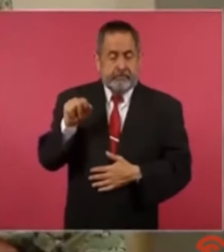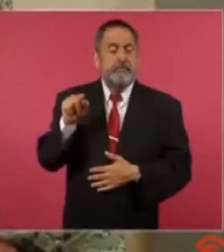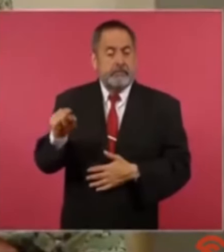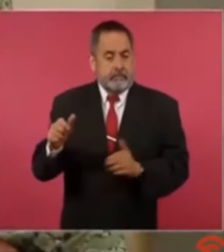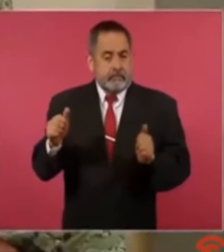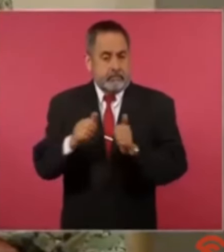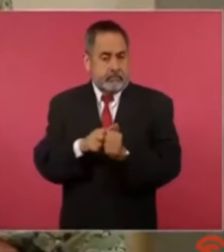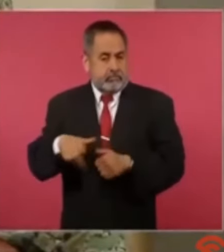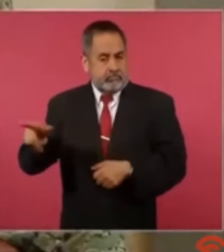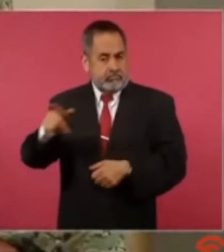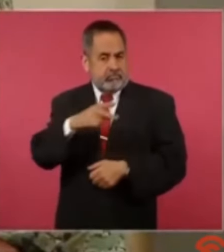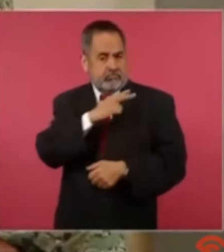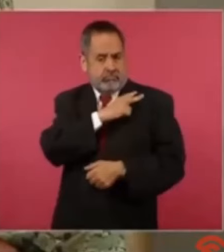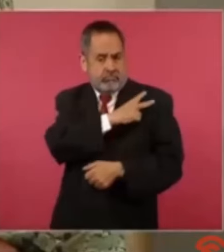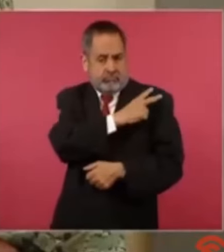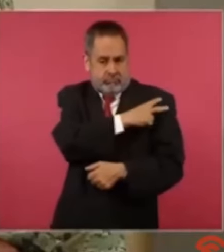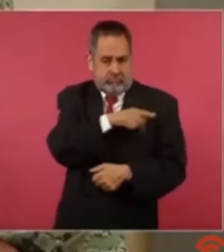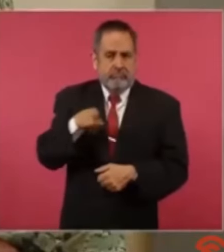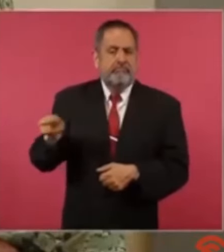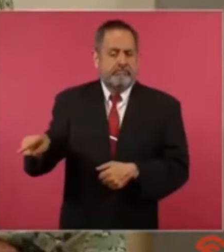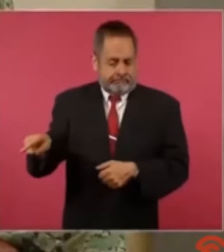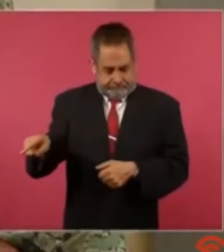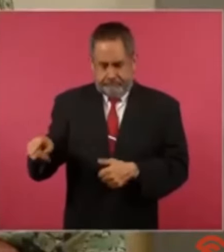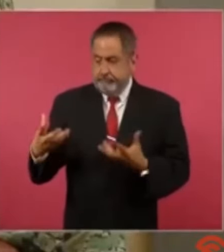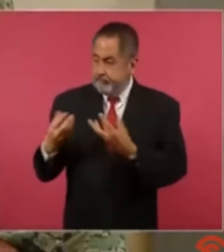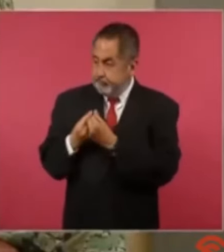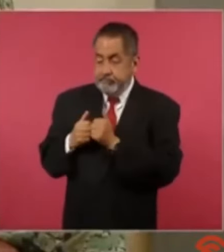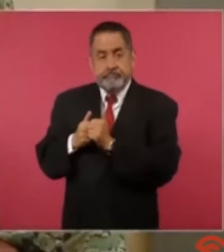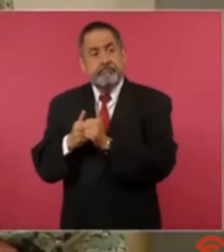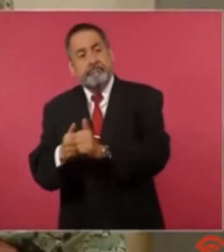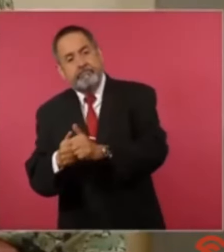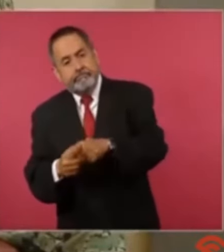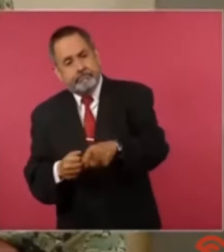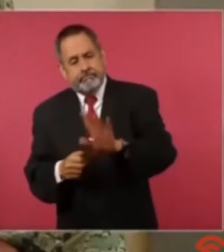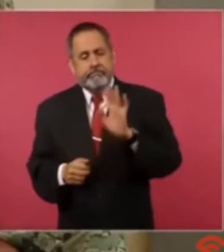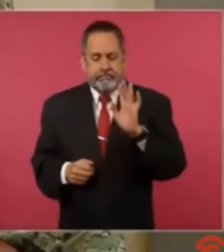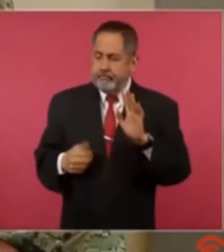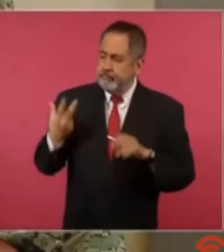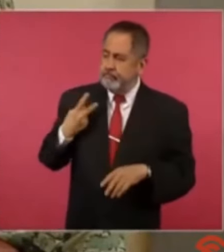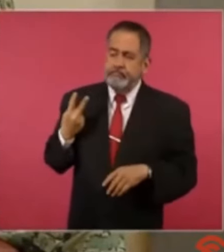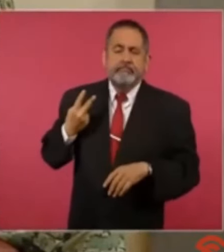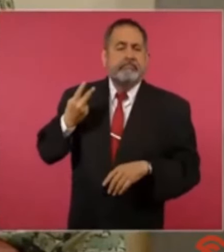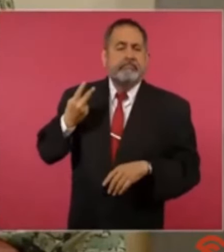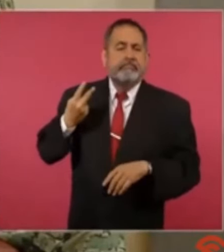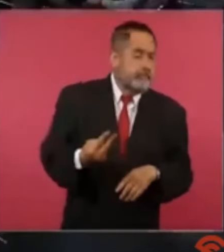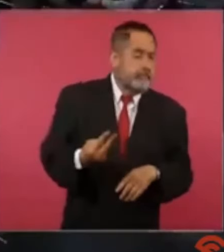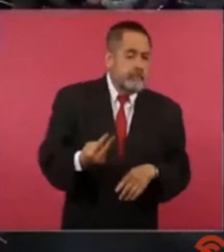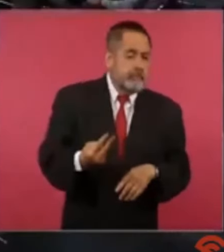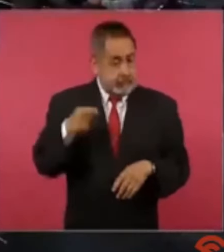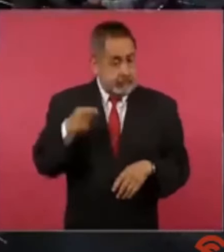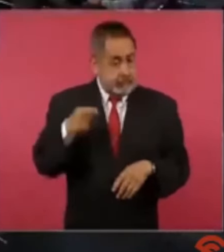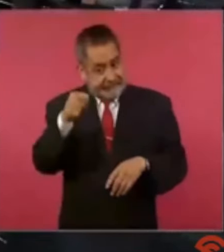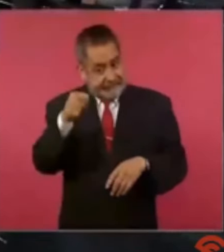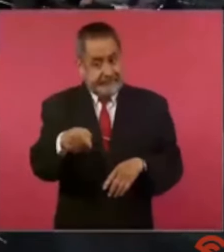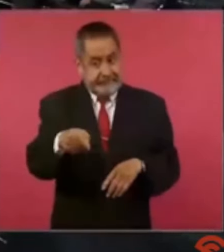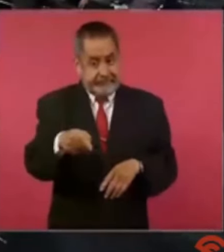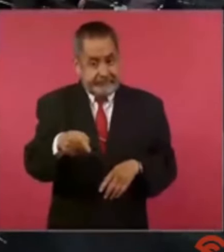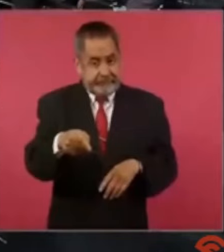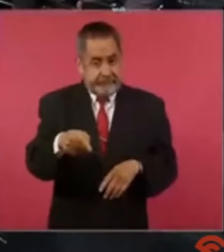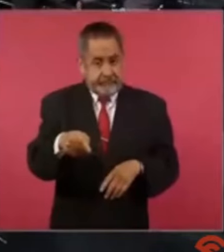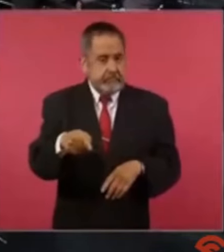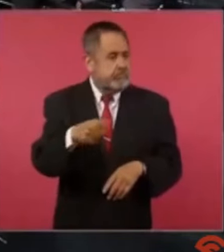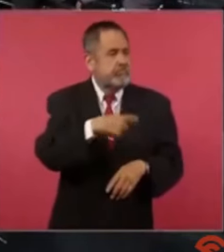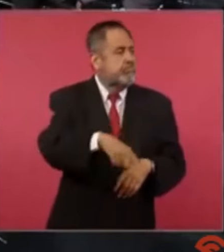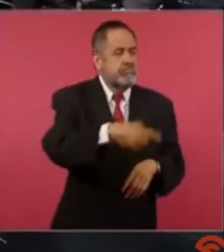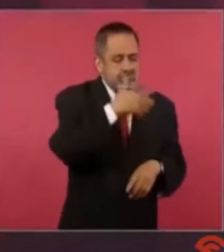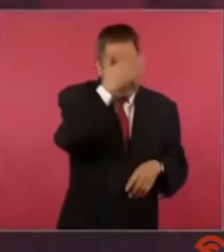con el almirante, ahora que estaba la veda. Allá ni se